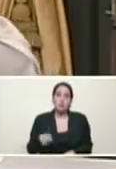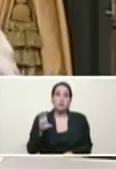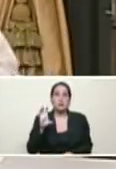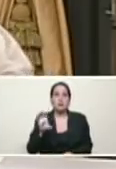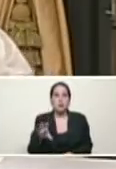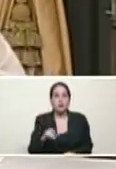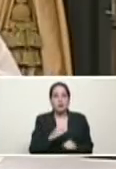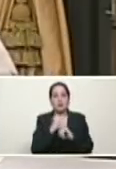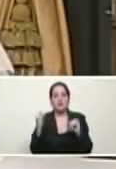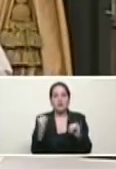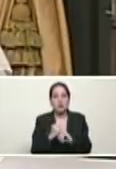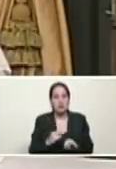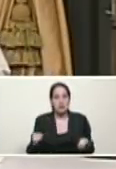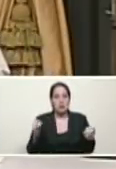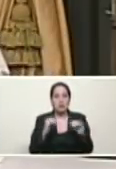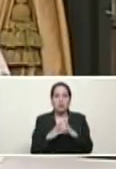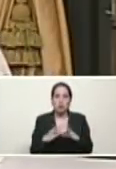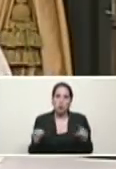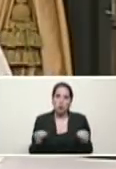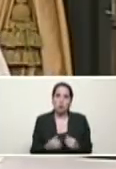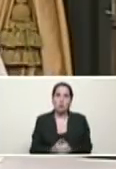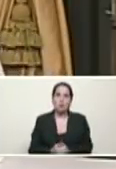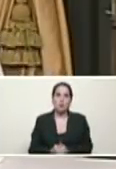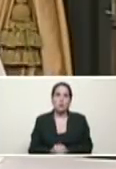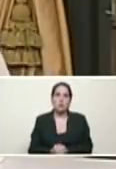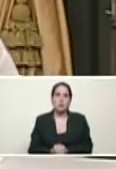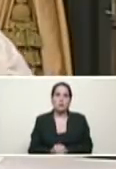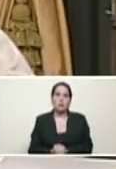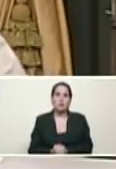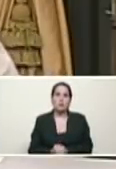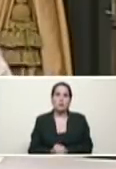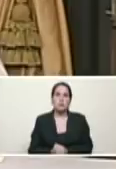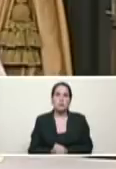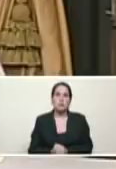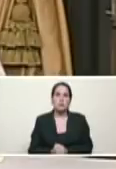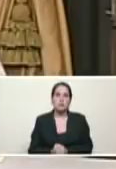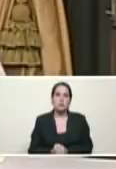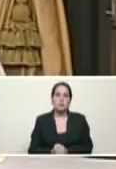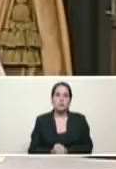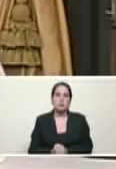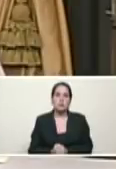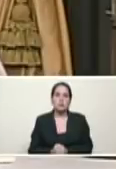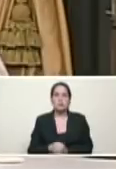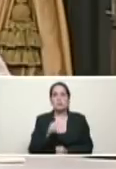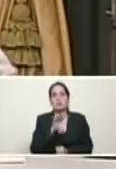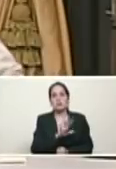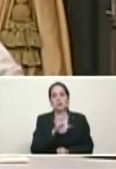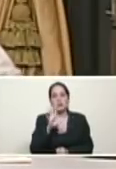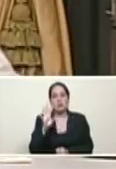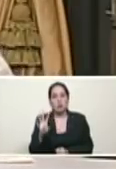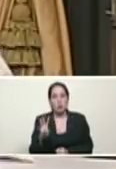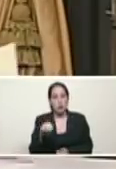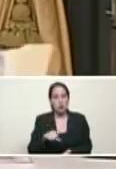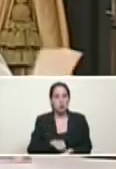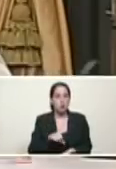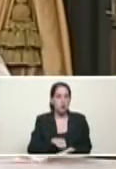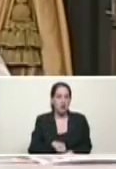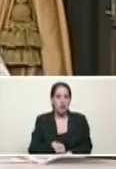por la felicidad de todos, por la vida de todos. Bueno, 54 ciudades